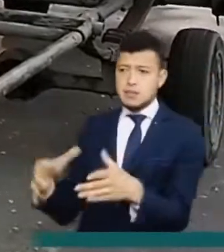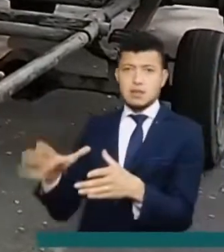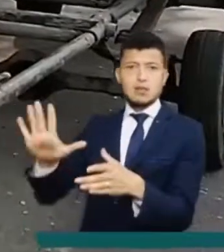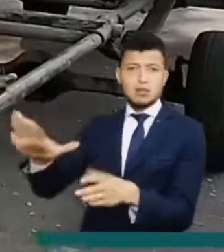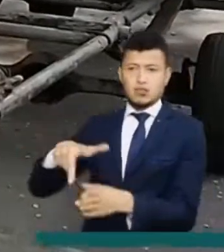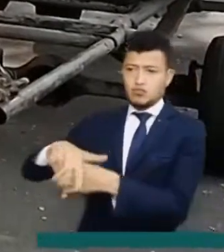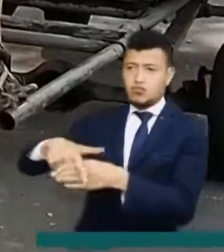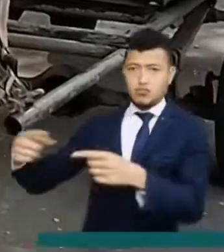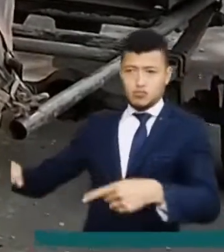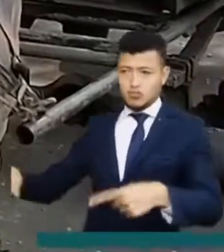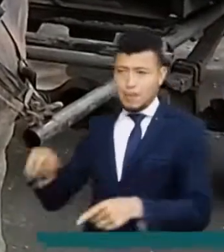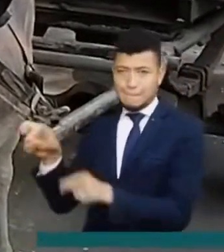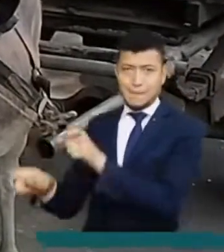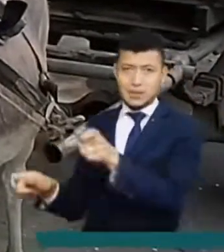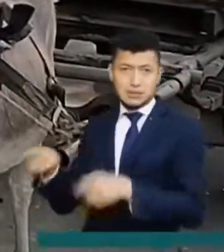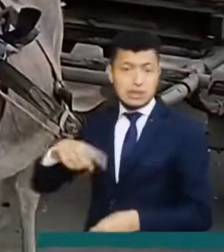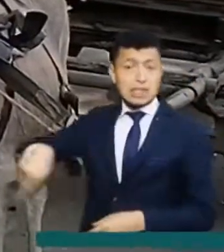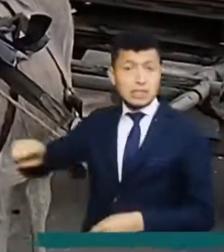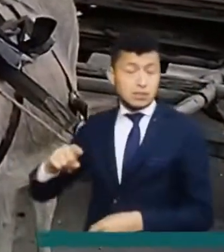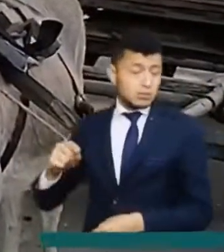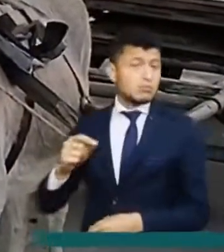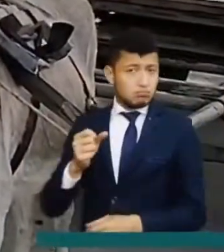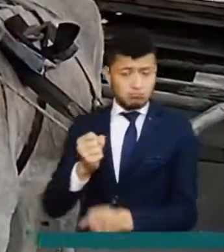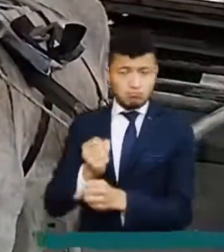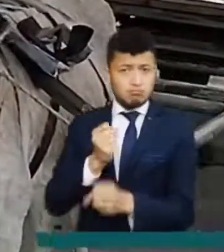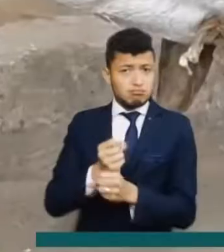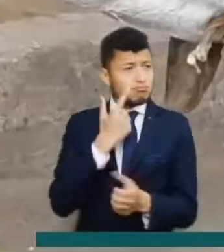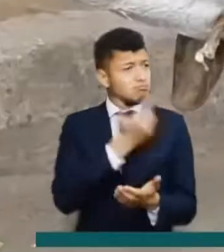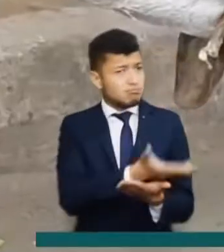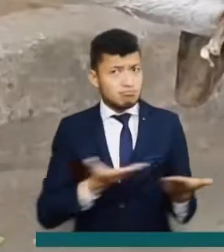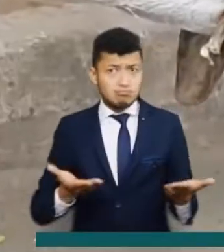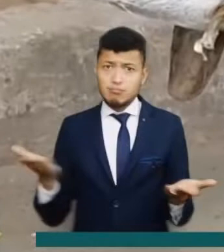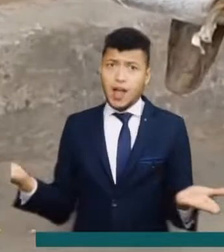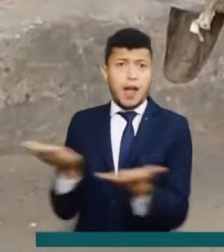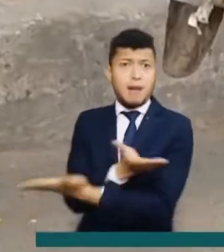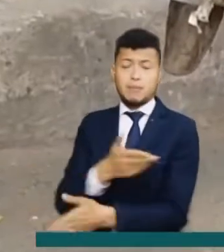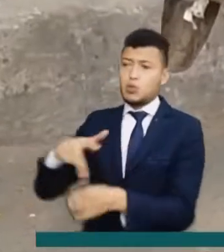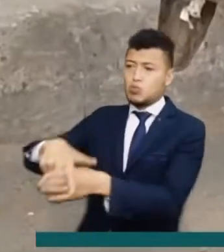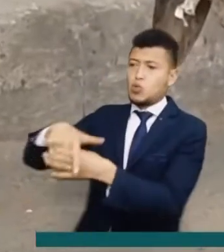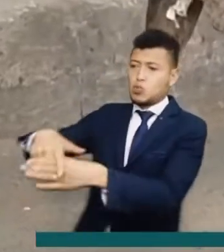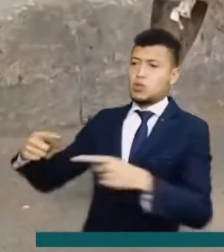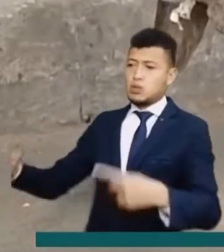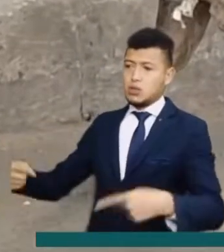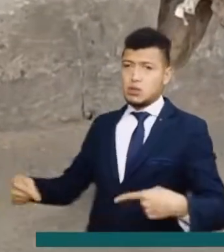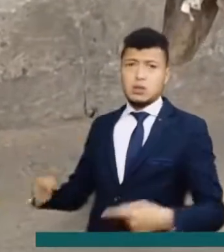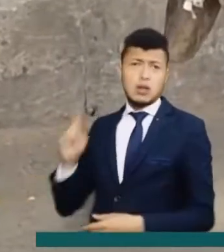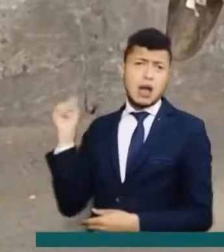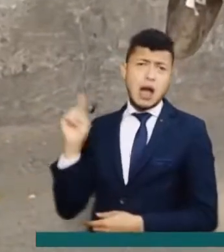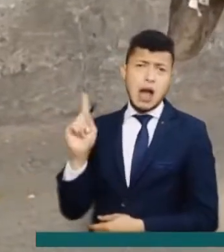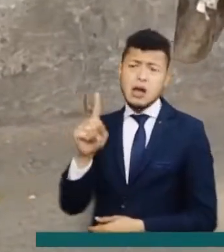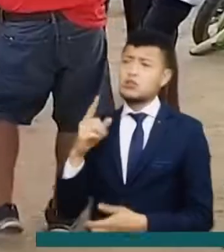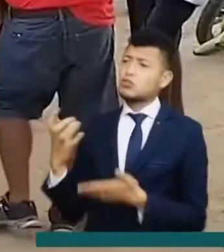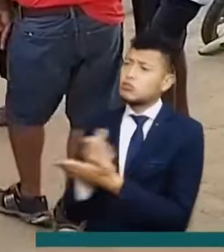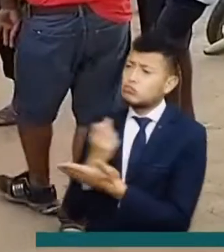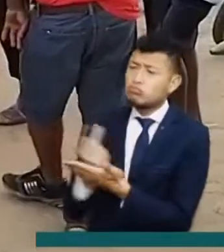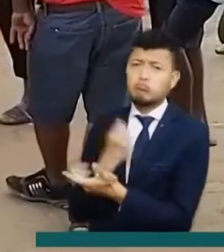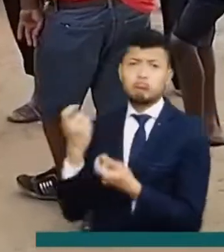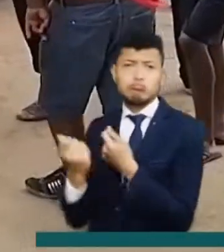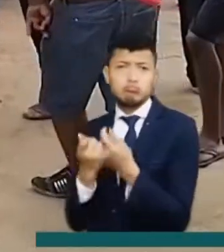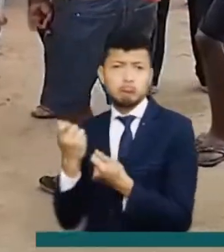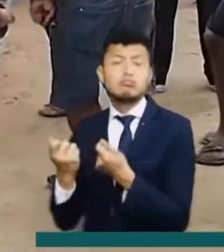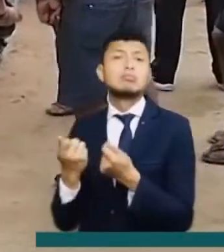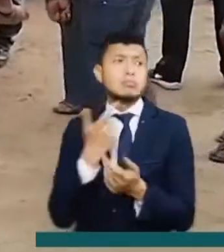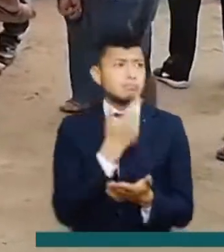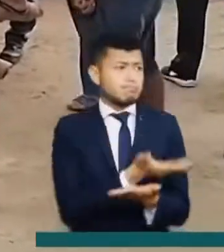de carromuleros en Arauca buscando una alternativa para reemplazar los vehículos de tracción animal que durante mucho tiempo han manejado para